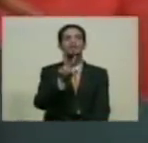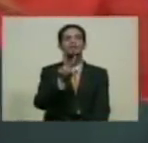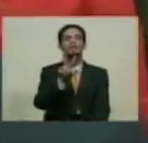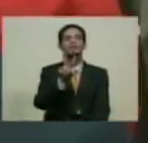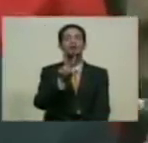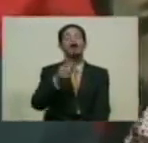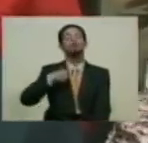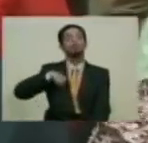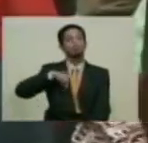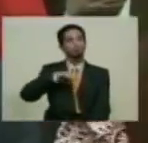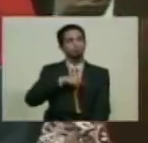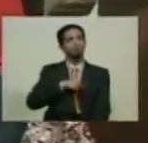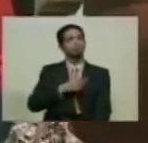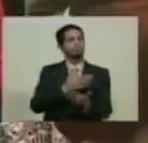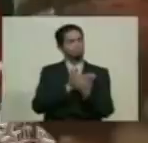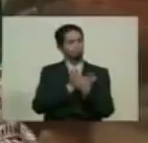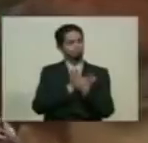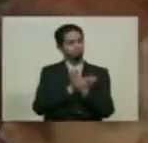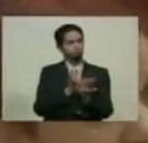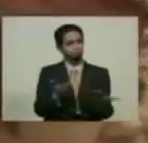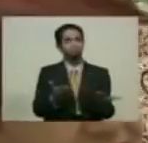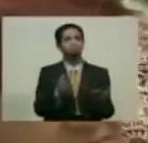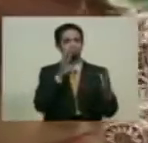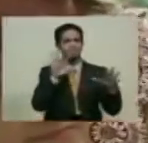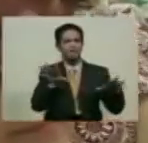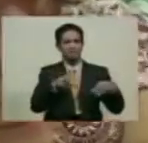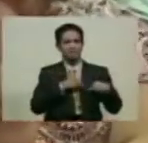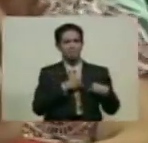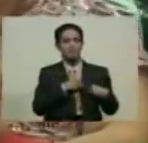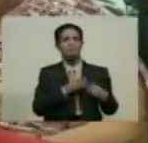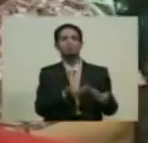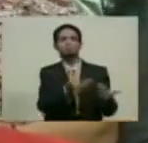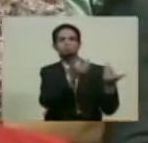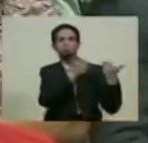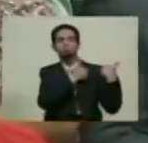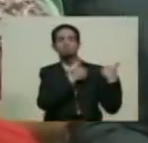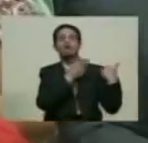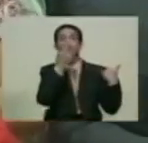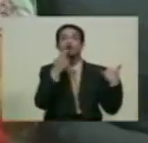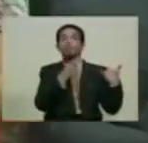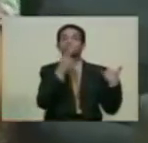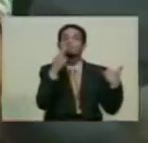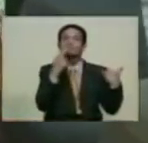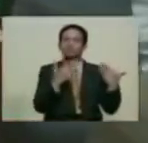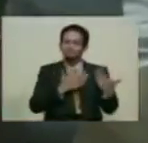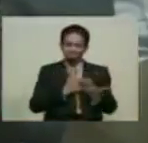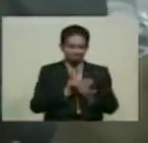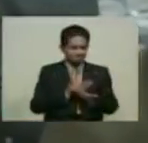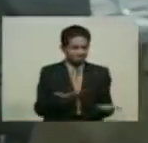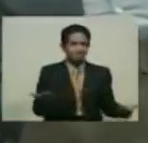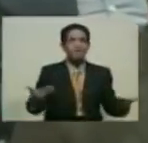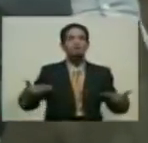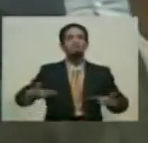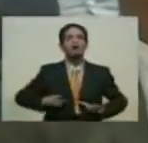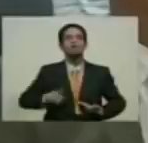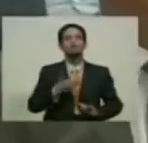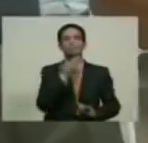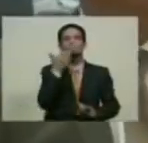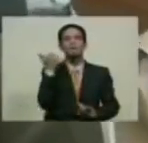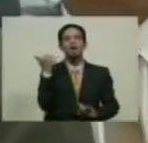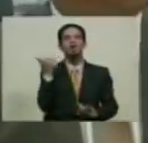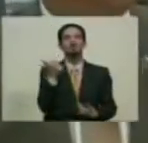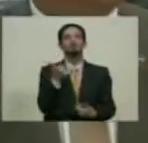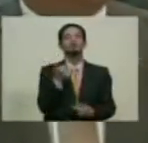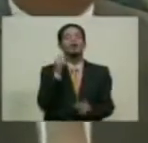estamos dispuestos a asumir la tarea, a asumir el compromiso y a dar todo lo que tenemos, a dar lo mejor que tenemos